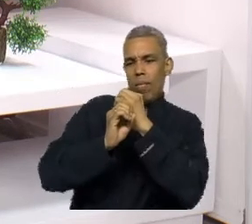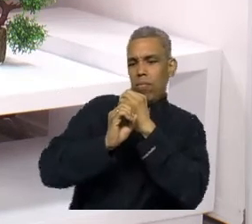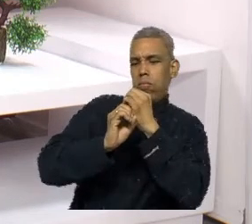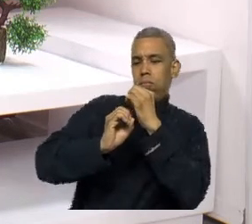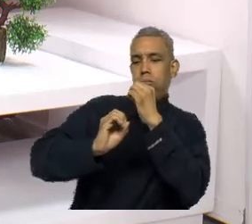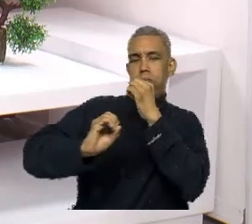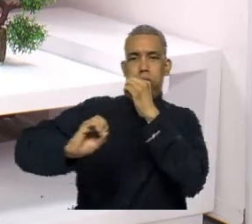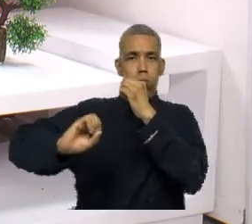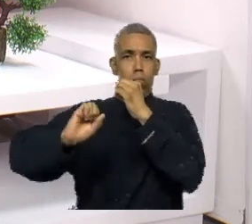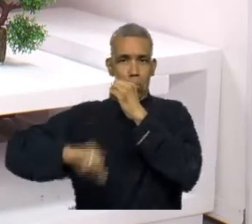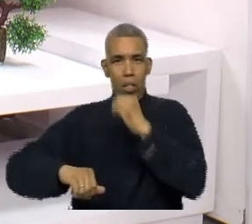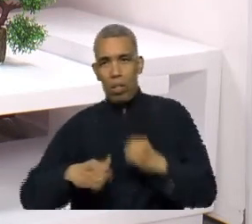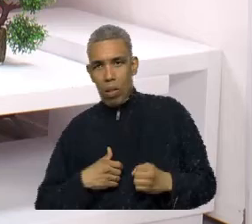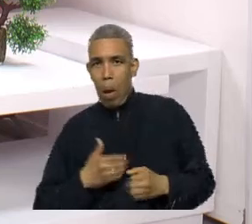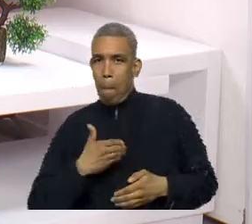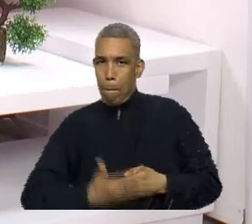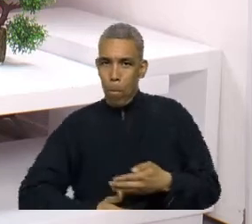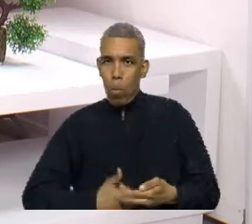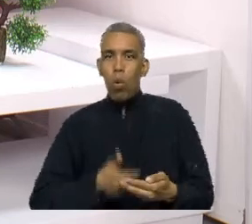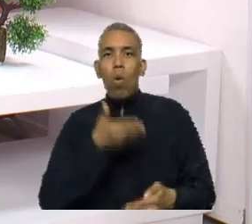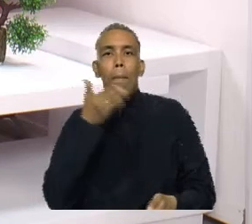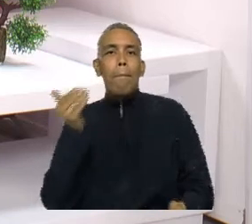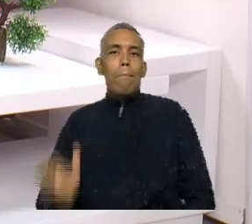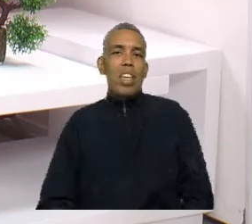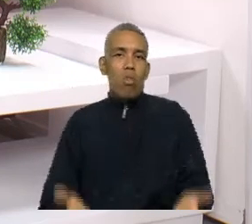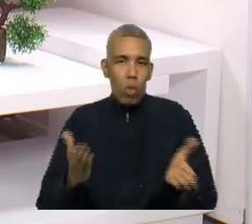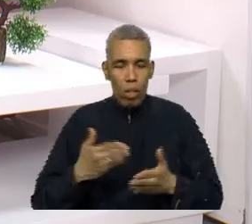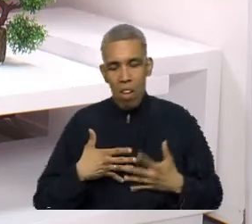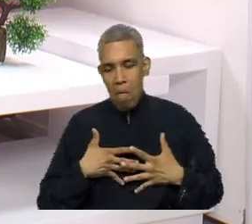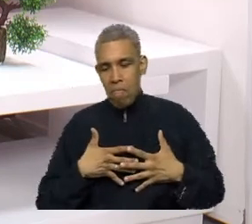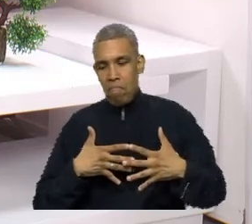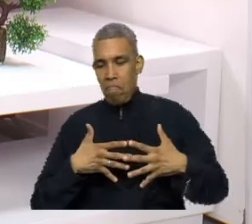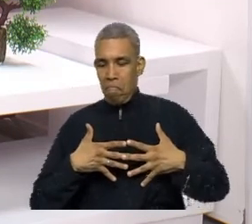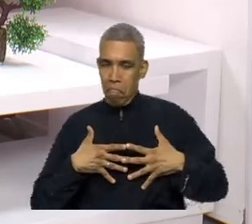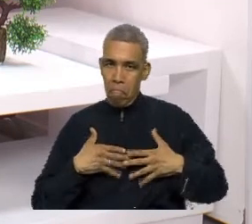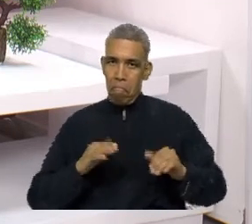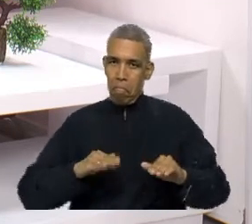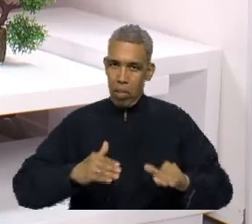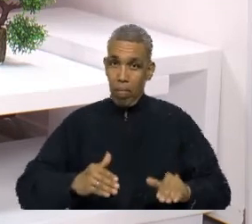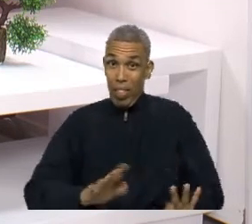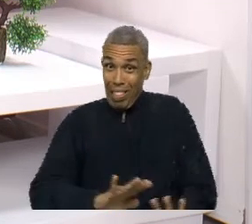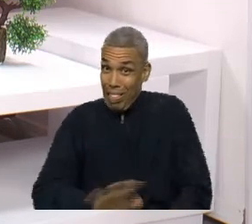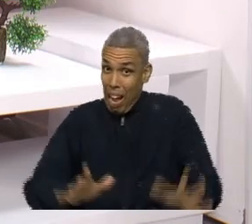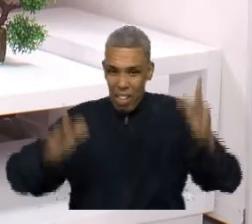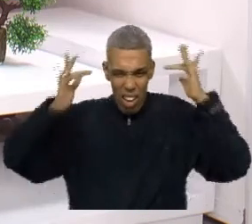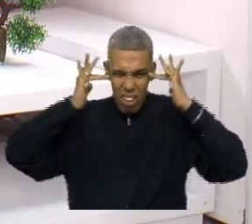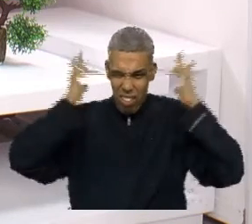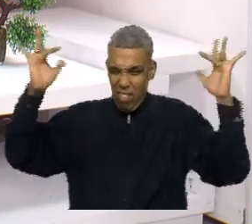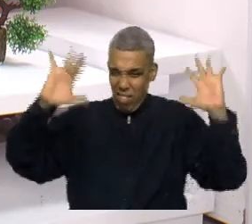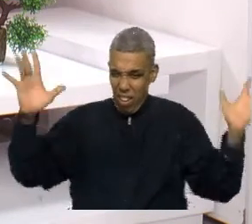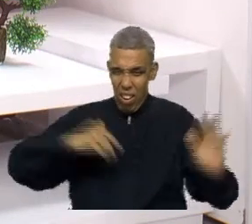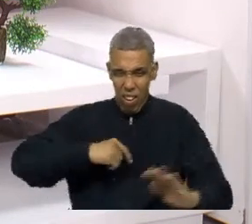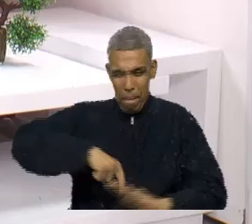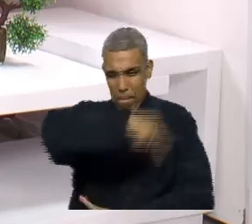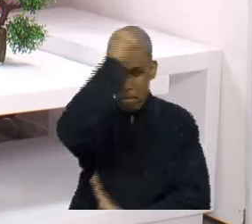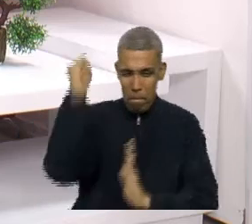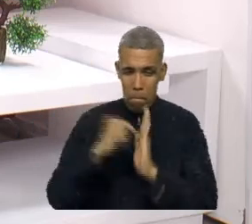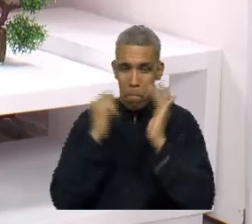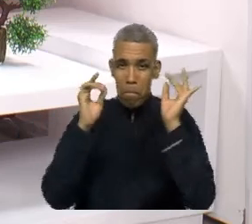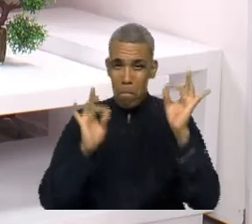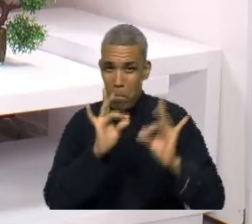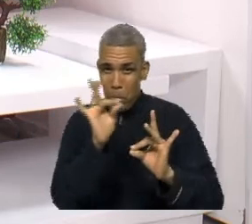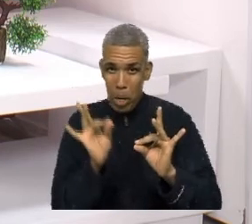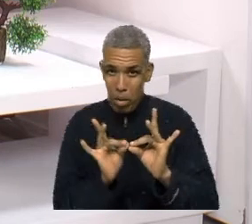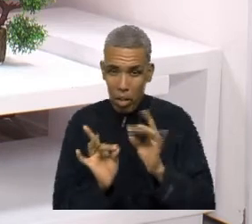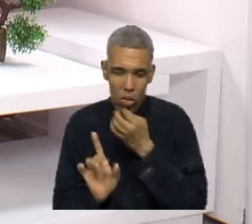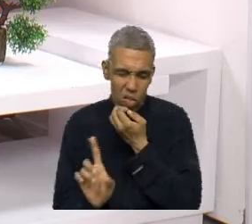patología. Sigue uno, puedes tener una mejoría de tu problema asmático, llegas a la época de